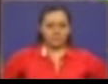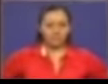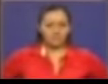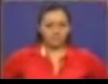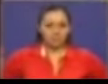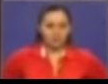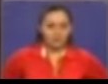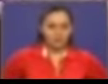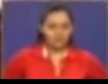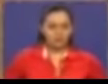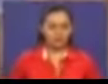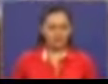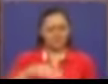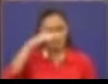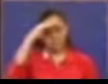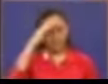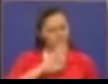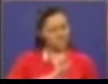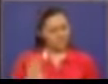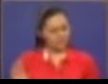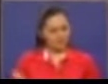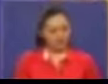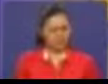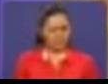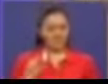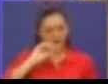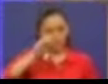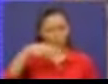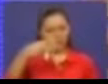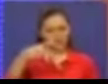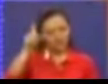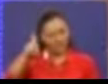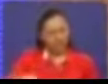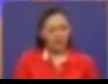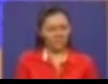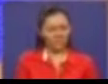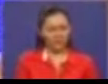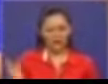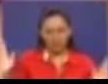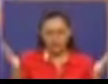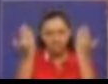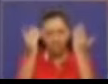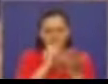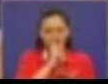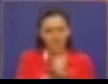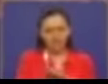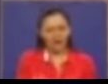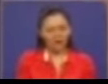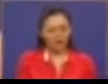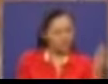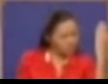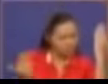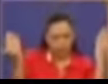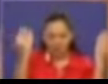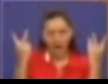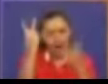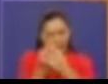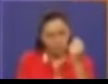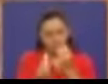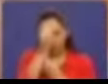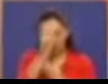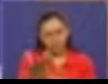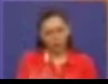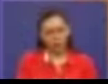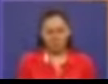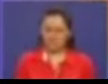el colmo, es el colmo. ¿Rectificará Ecuavisa? ¿Tendrá algo de decencia? ¿Cómo puede ser que pase una versión y no la otra? ¡Qué vergüenza! ¡Qué nivel